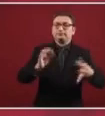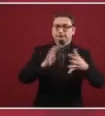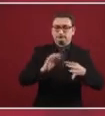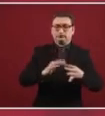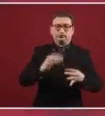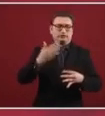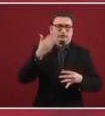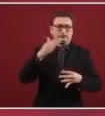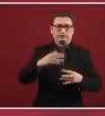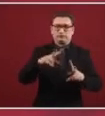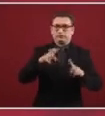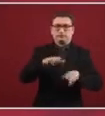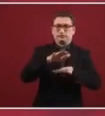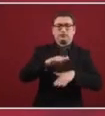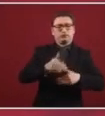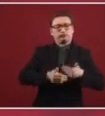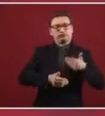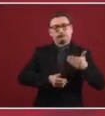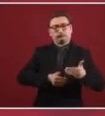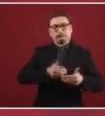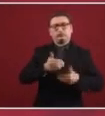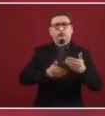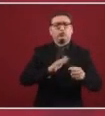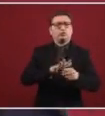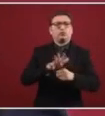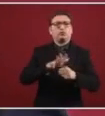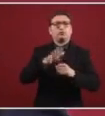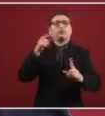lleva para